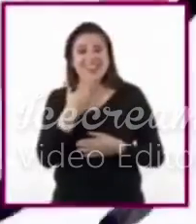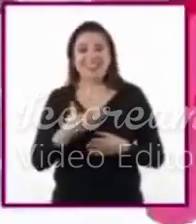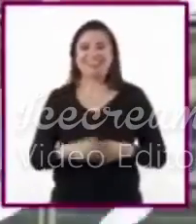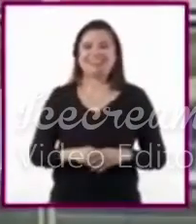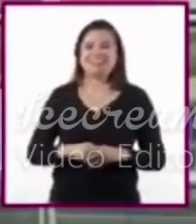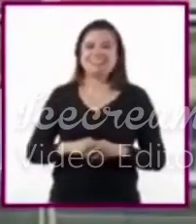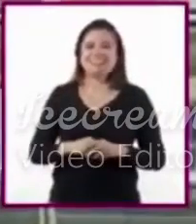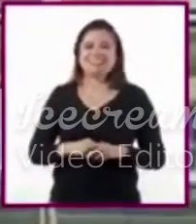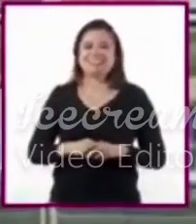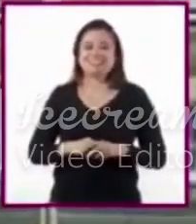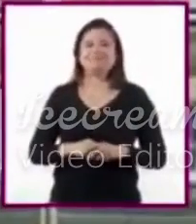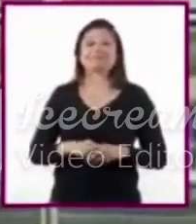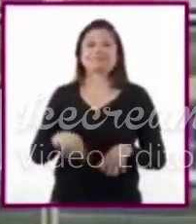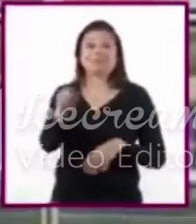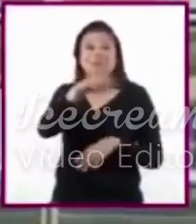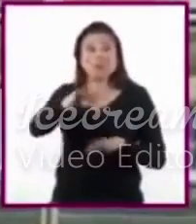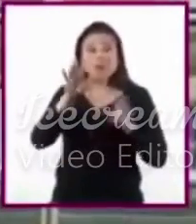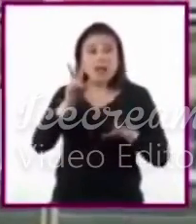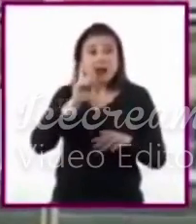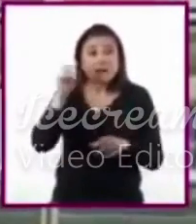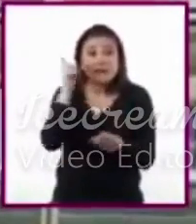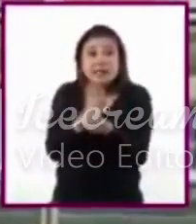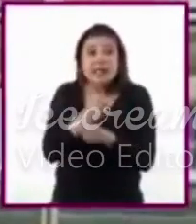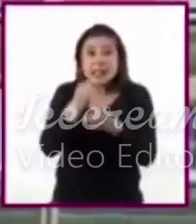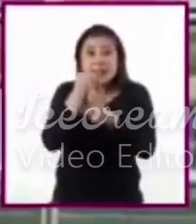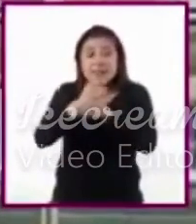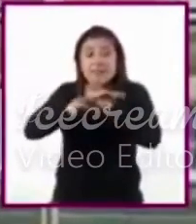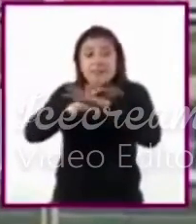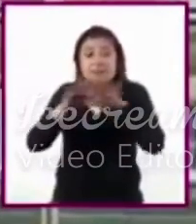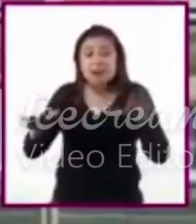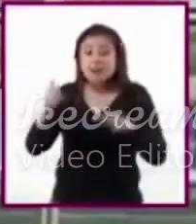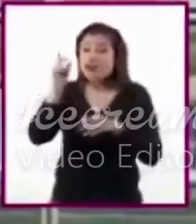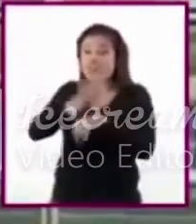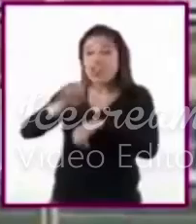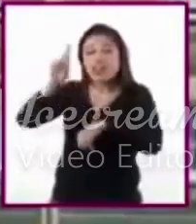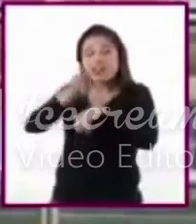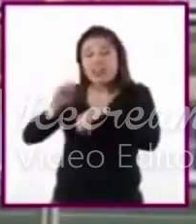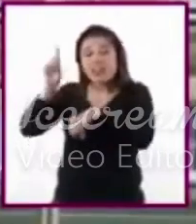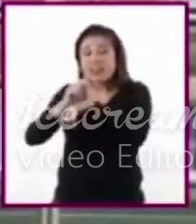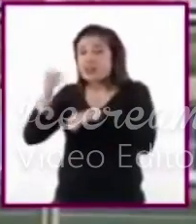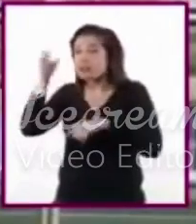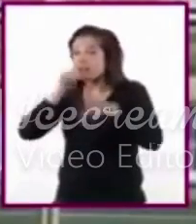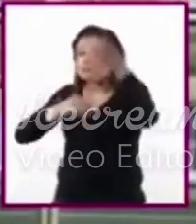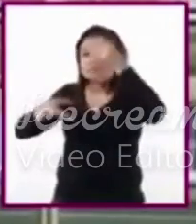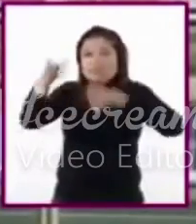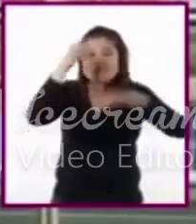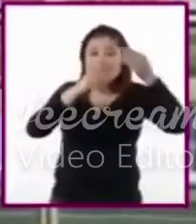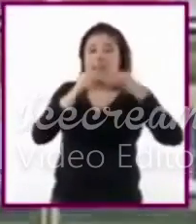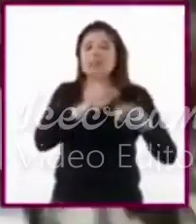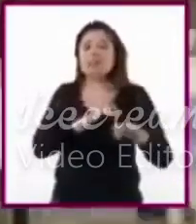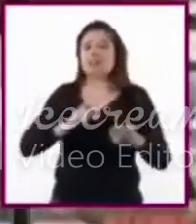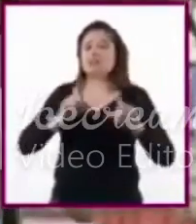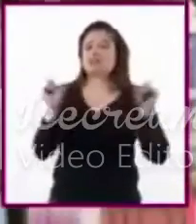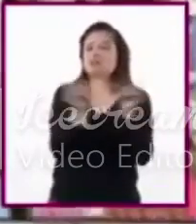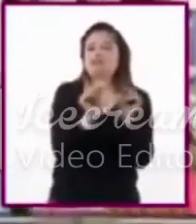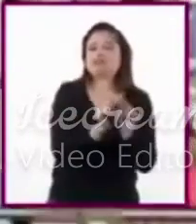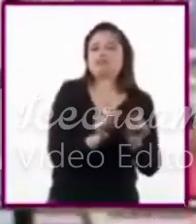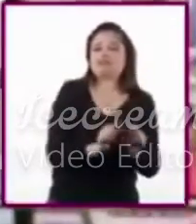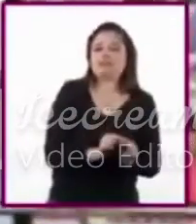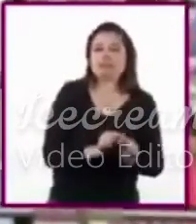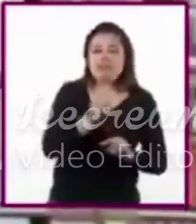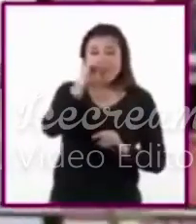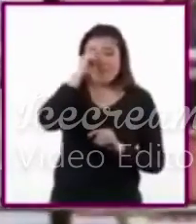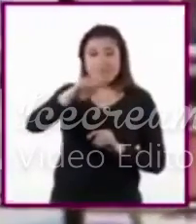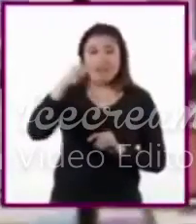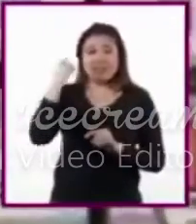enséñame. ¿Se dan cuenta de que mucha de la información que recibimos día a día es un resumen de algo más? Es más